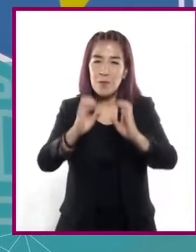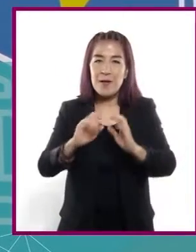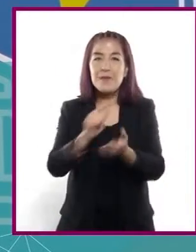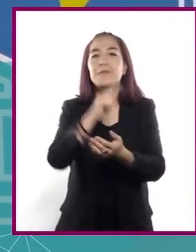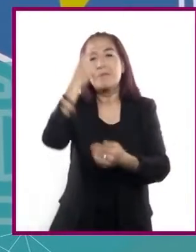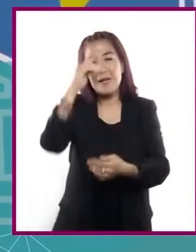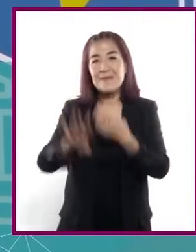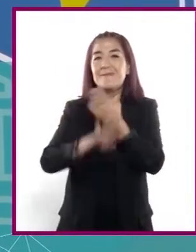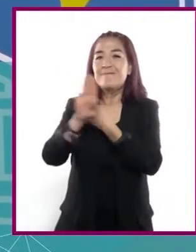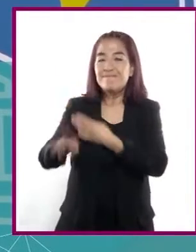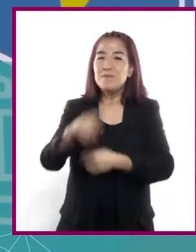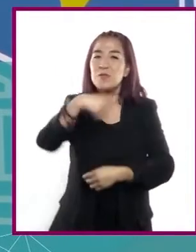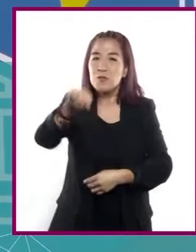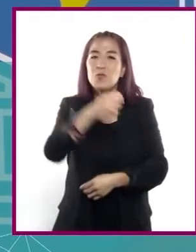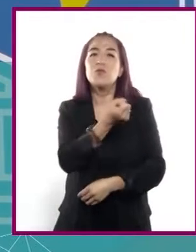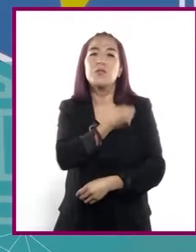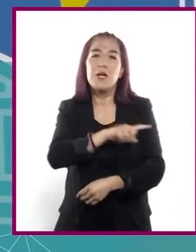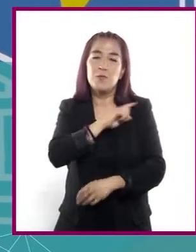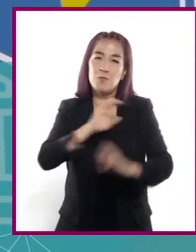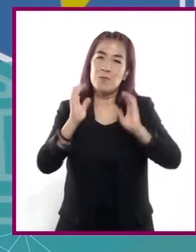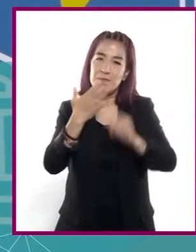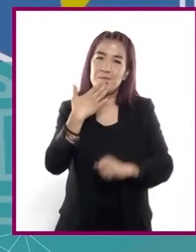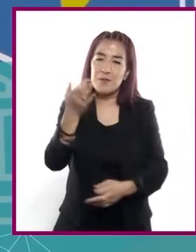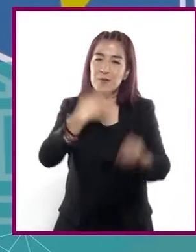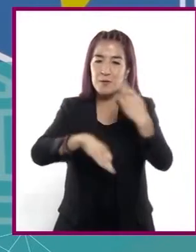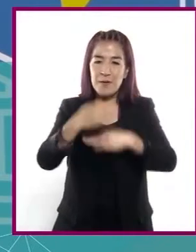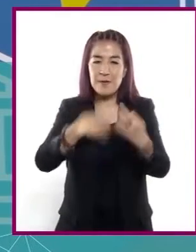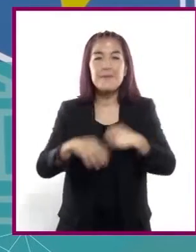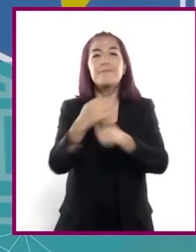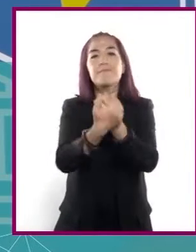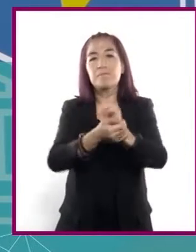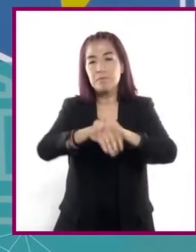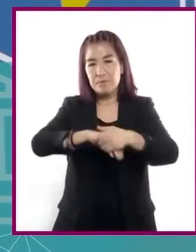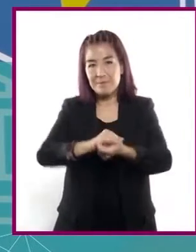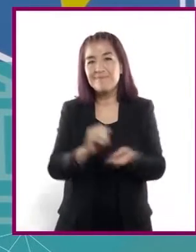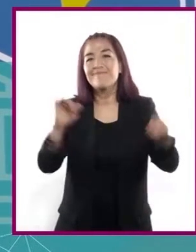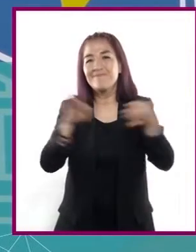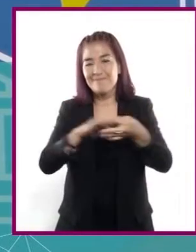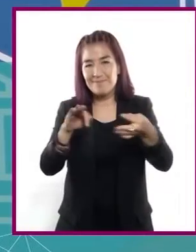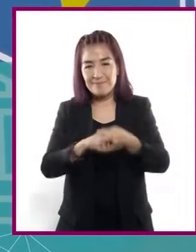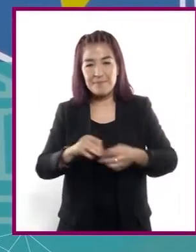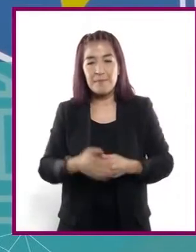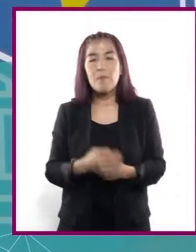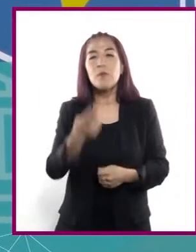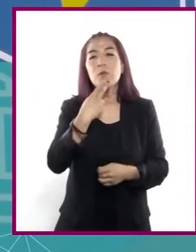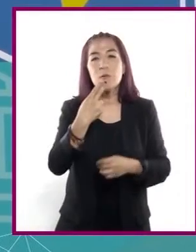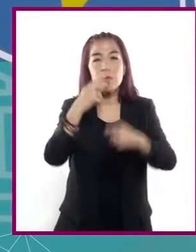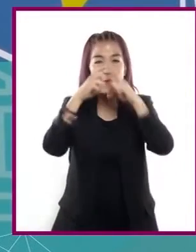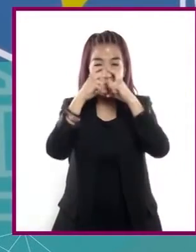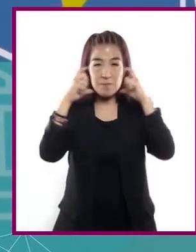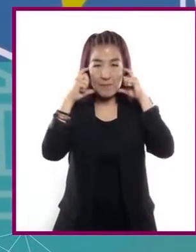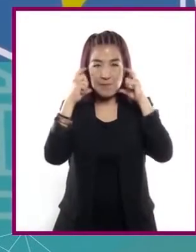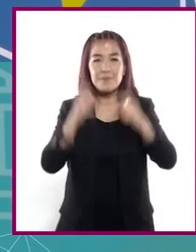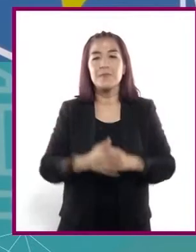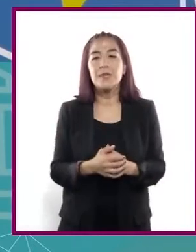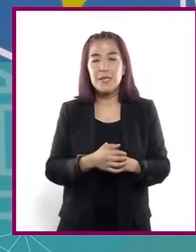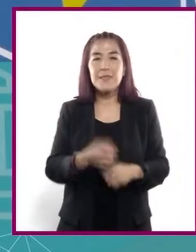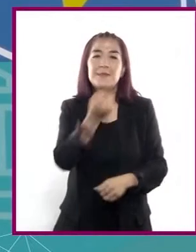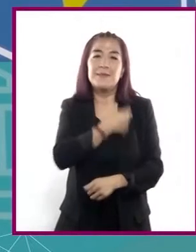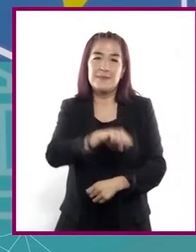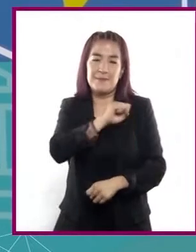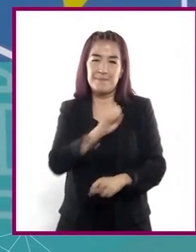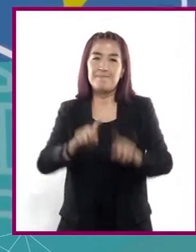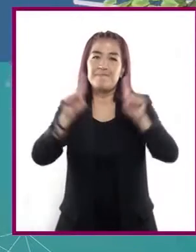para cuidar la salud de todas y todos, como el lavado de manos constante, el uso de cubrebocas y la